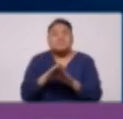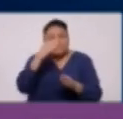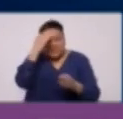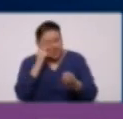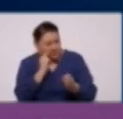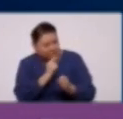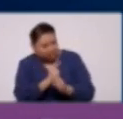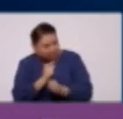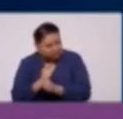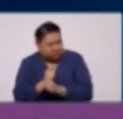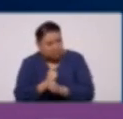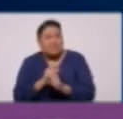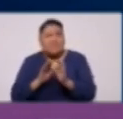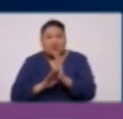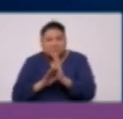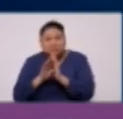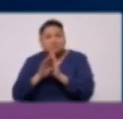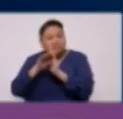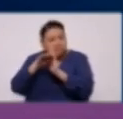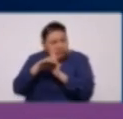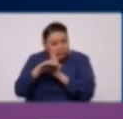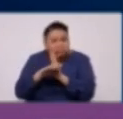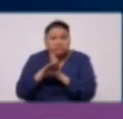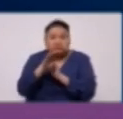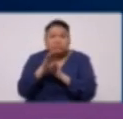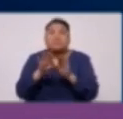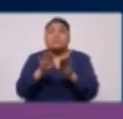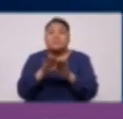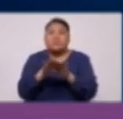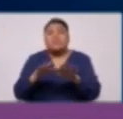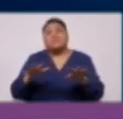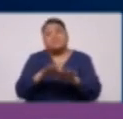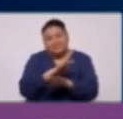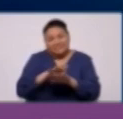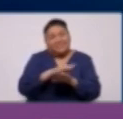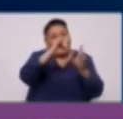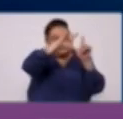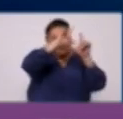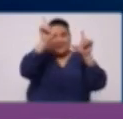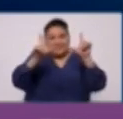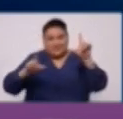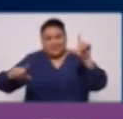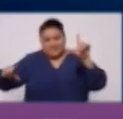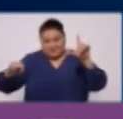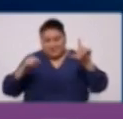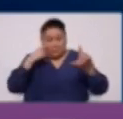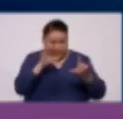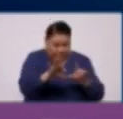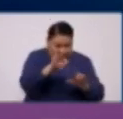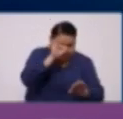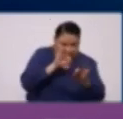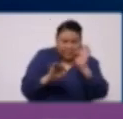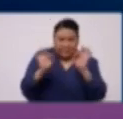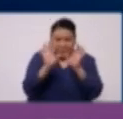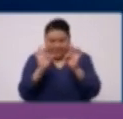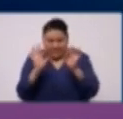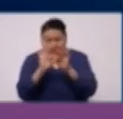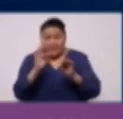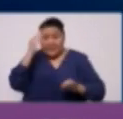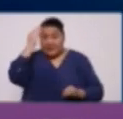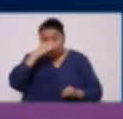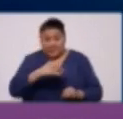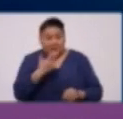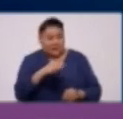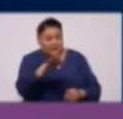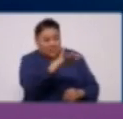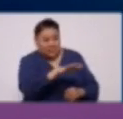algunos cambios que están asociados a la dinámica demográfica del país. Destaca en este sentido la presencia cada vez menor de